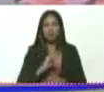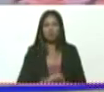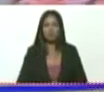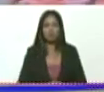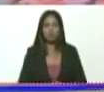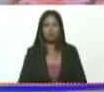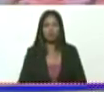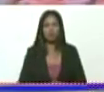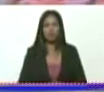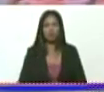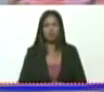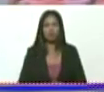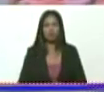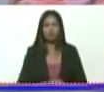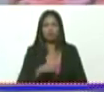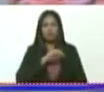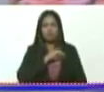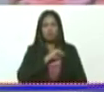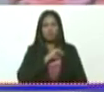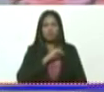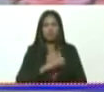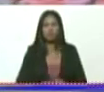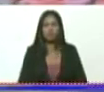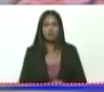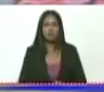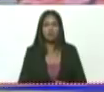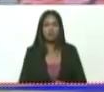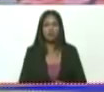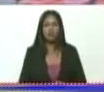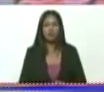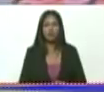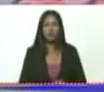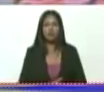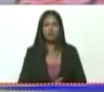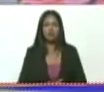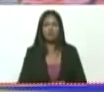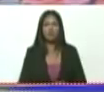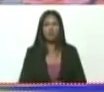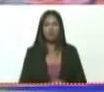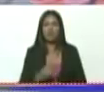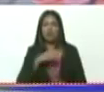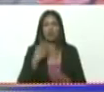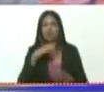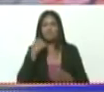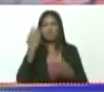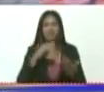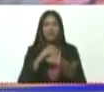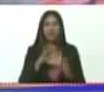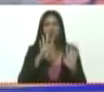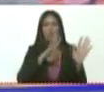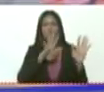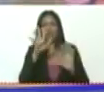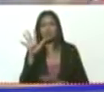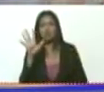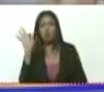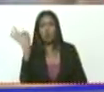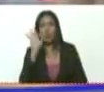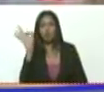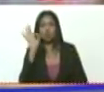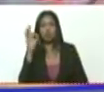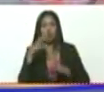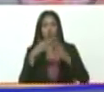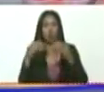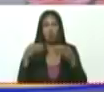sé por qué lo digo, muy cobarde, hablaba de matar, si era necesario, al 95% de los generales del